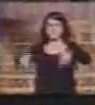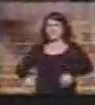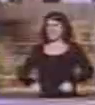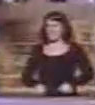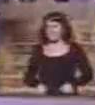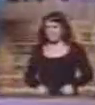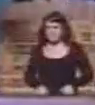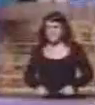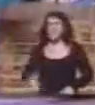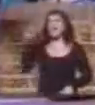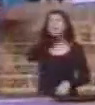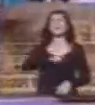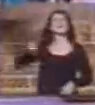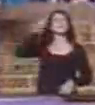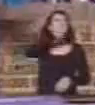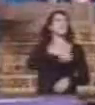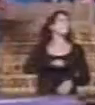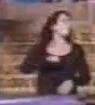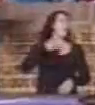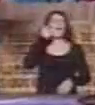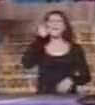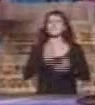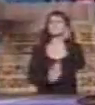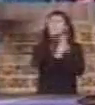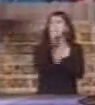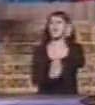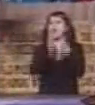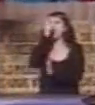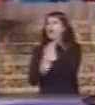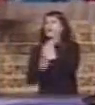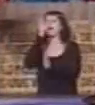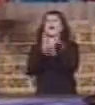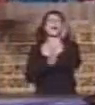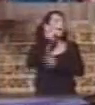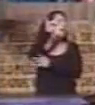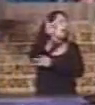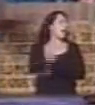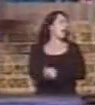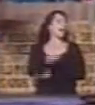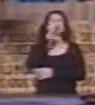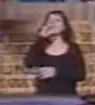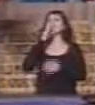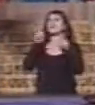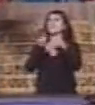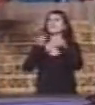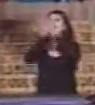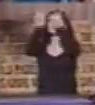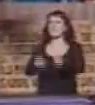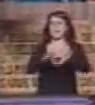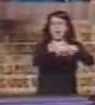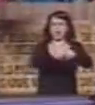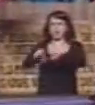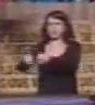Tiene fuego y hogueras, el pendón de la conquista, te lo